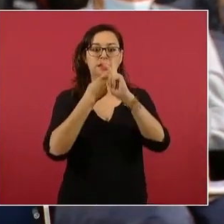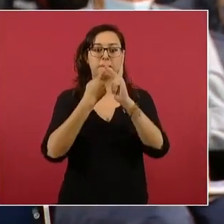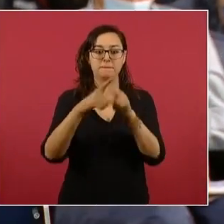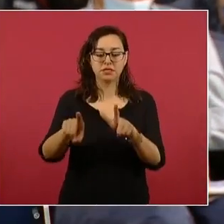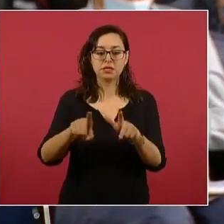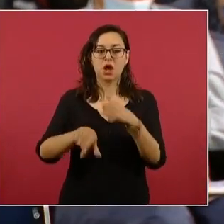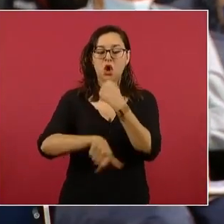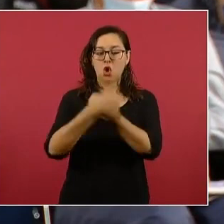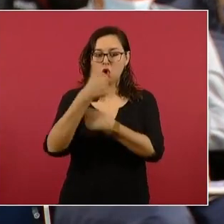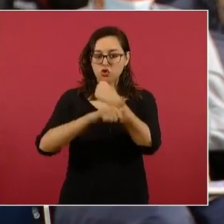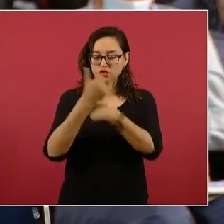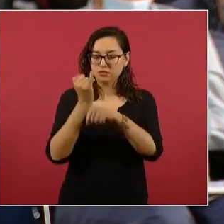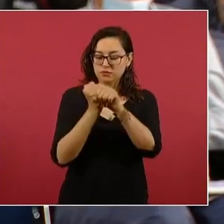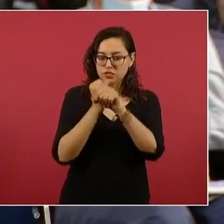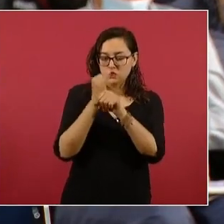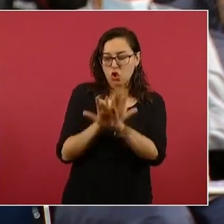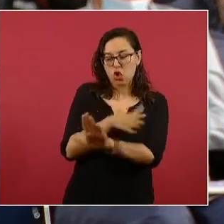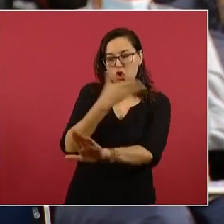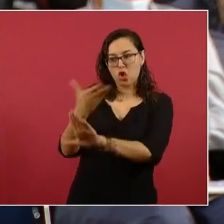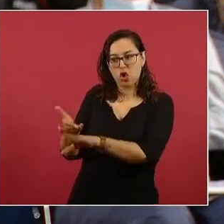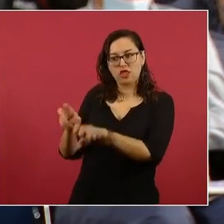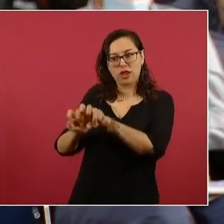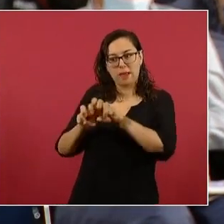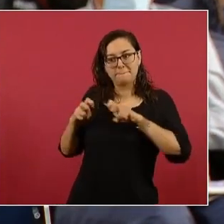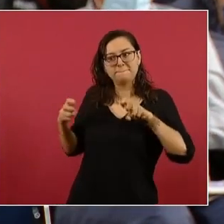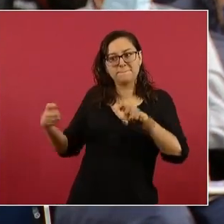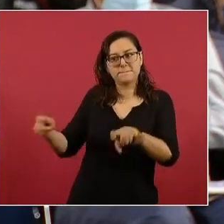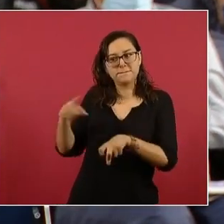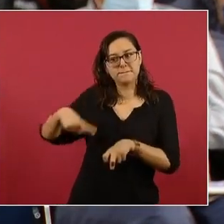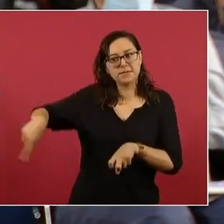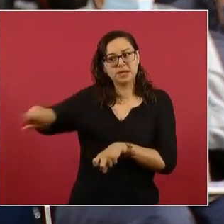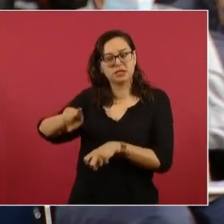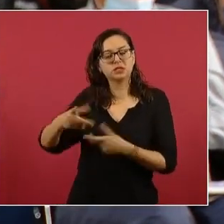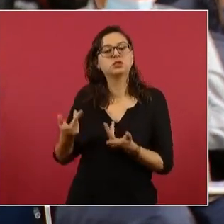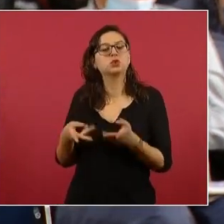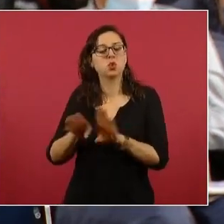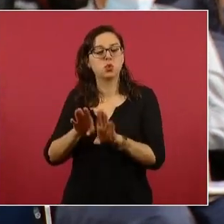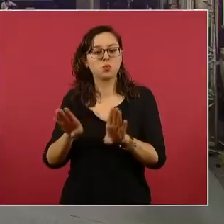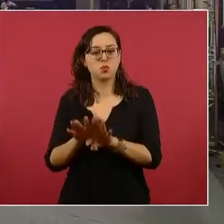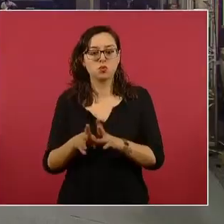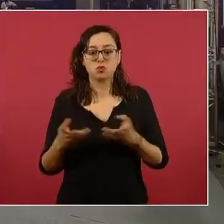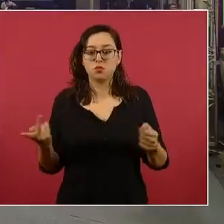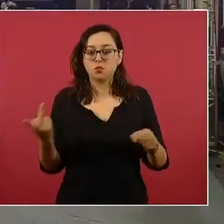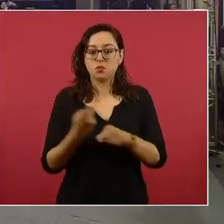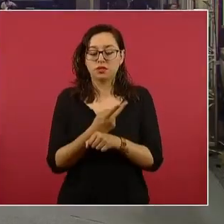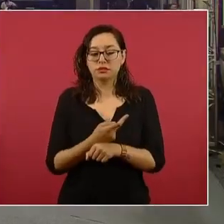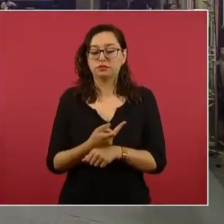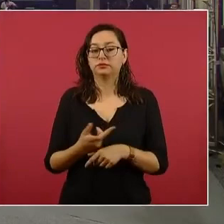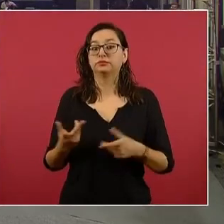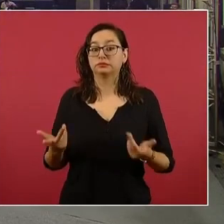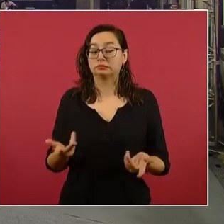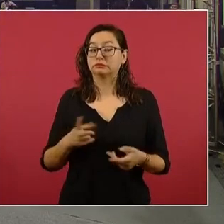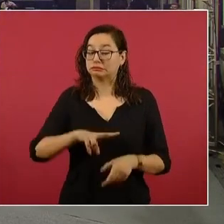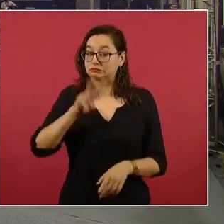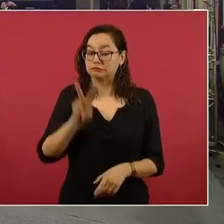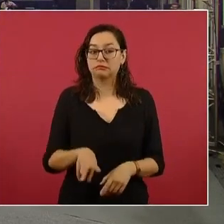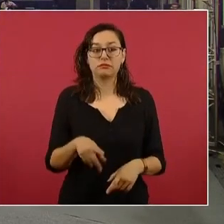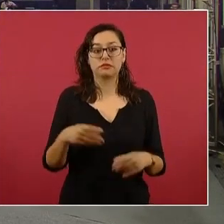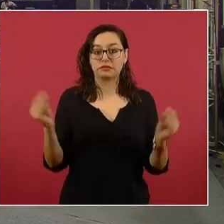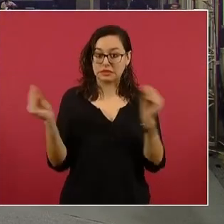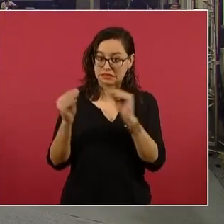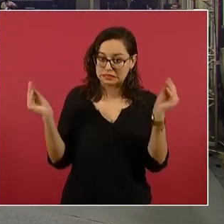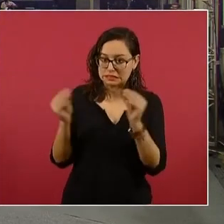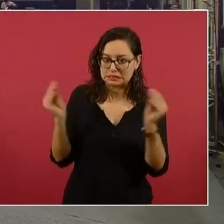carpetas de investigación hacia los magistrados de esta Sala Superior. Entonces, bueno, la discusión se fue muy ríspida.